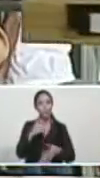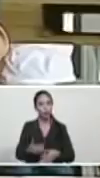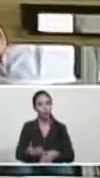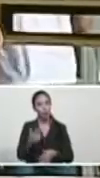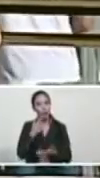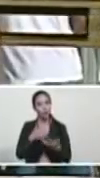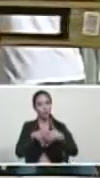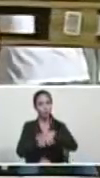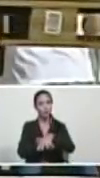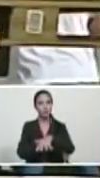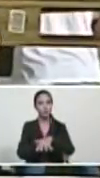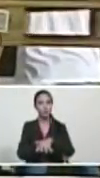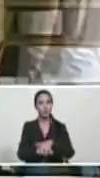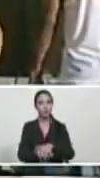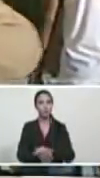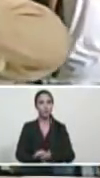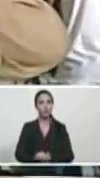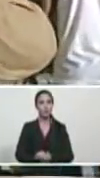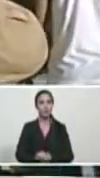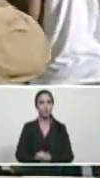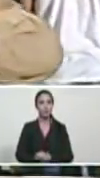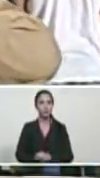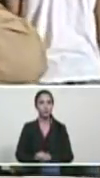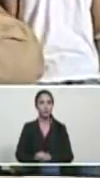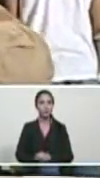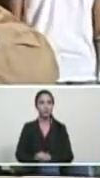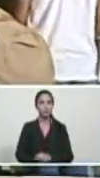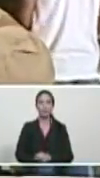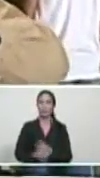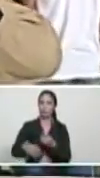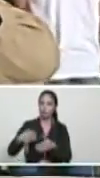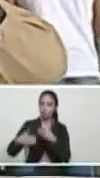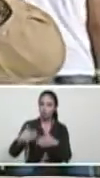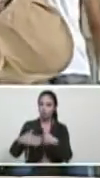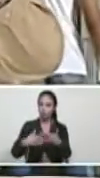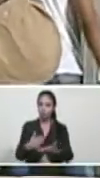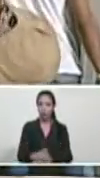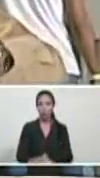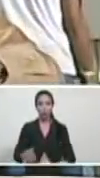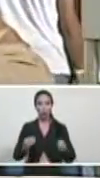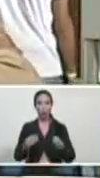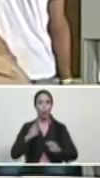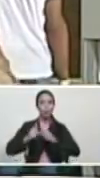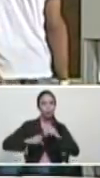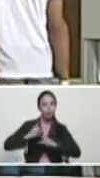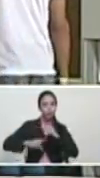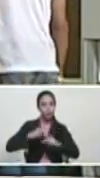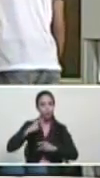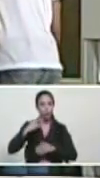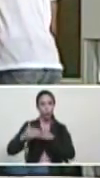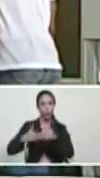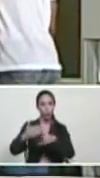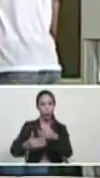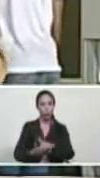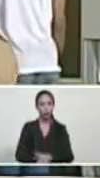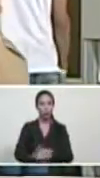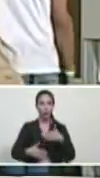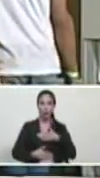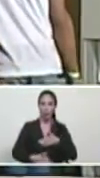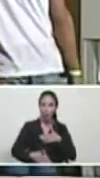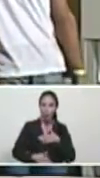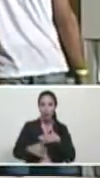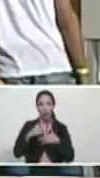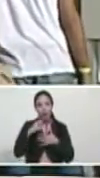integrado. Y está moviéndose en la producción, en la satisfacción de